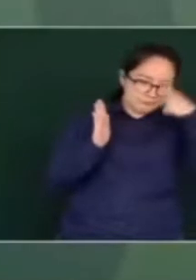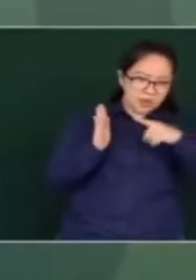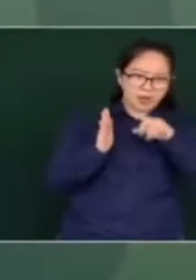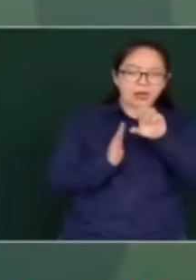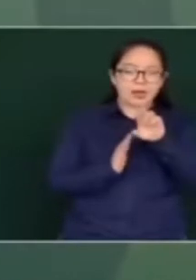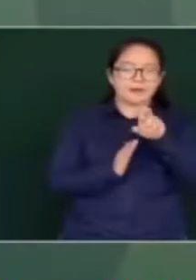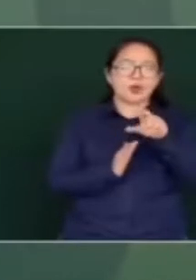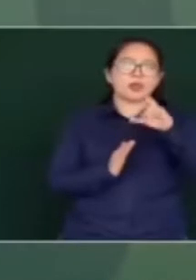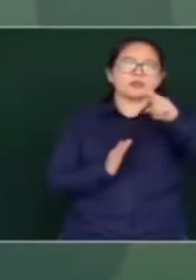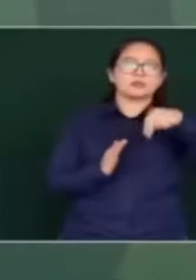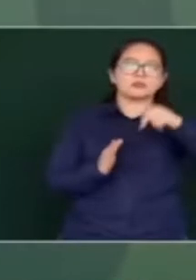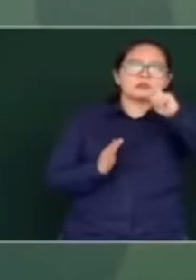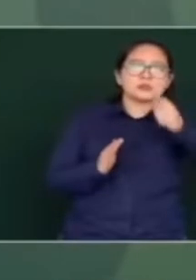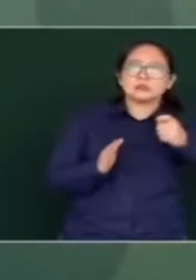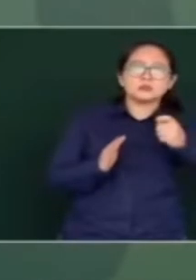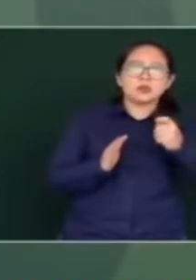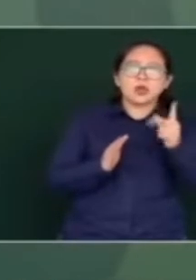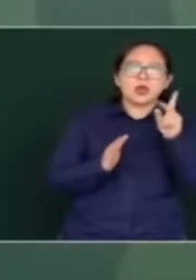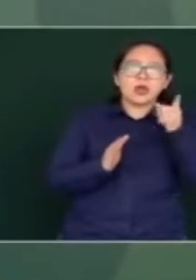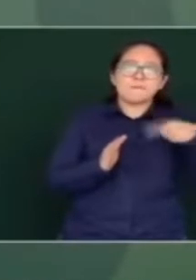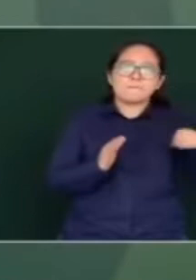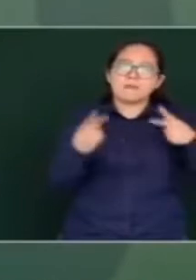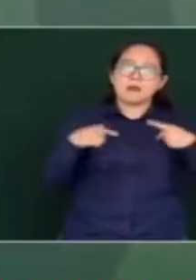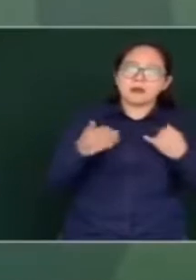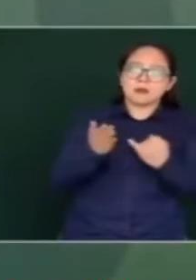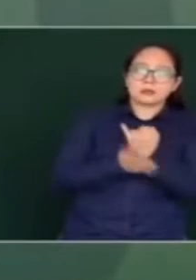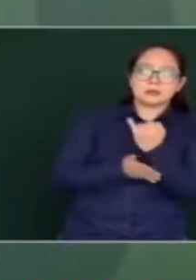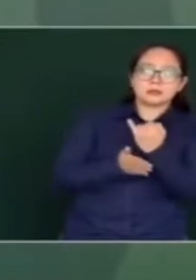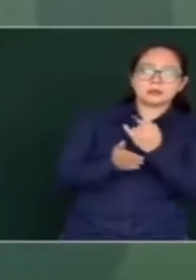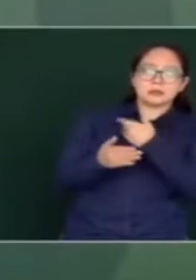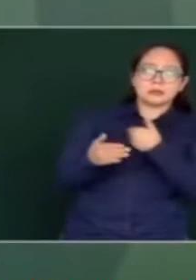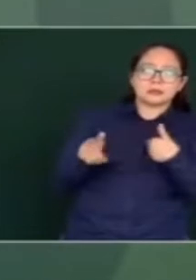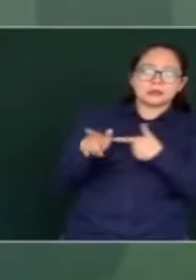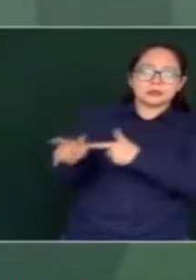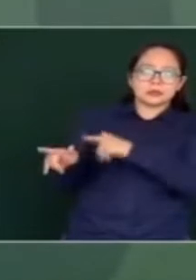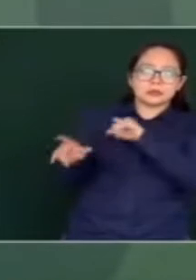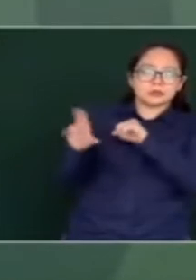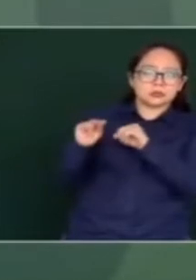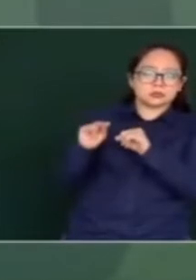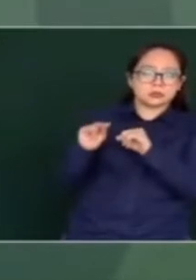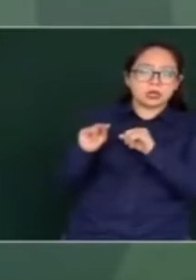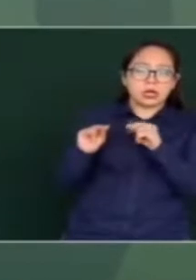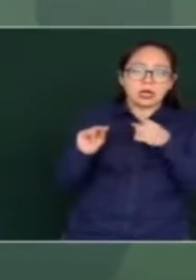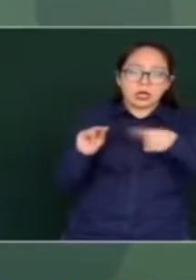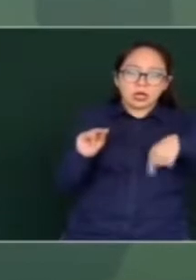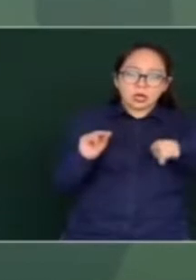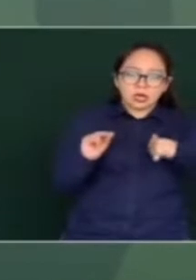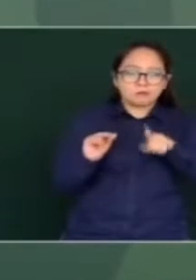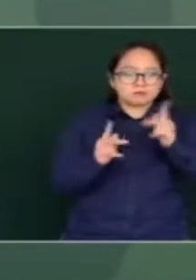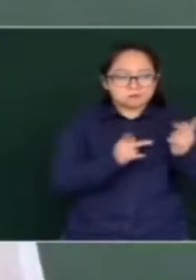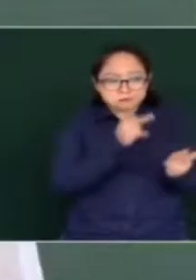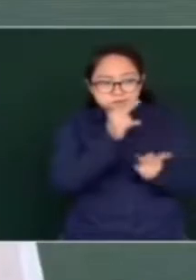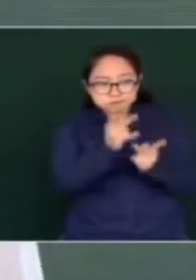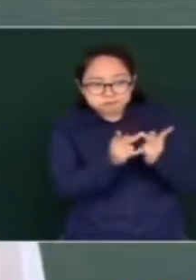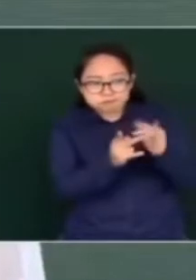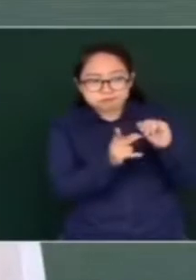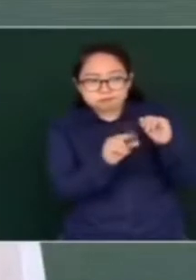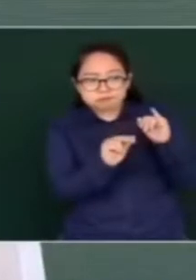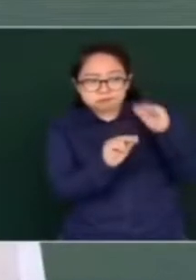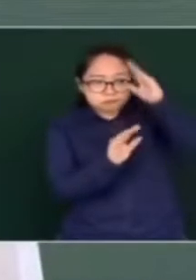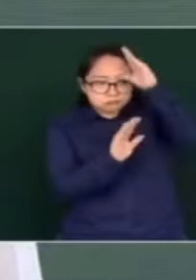es un avance importante para que el ciudadano